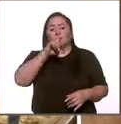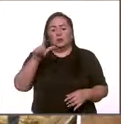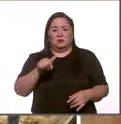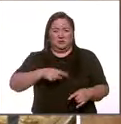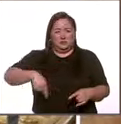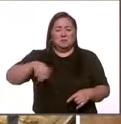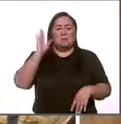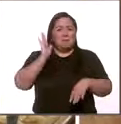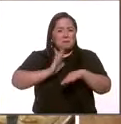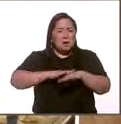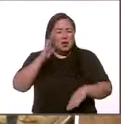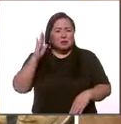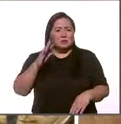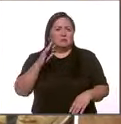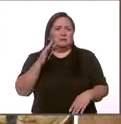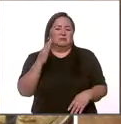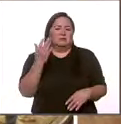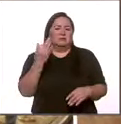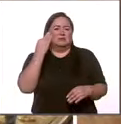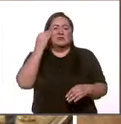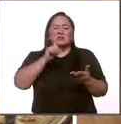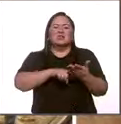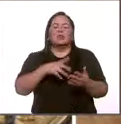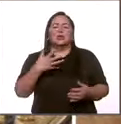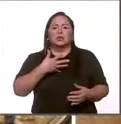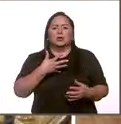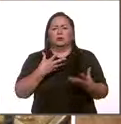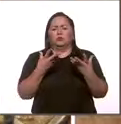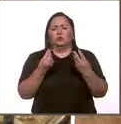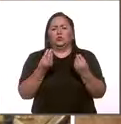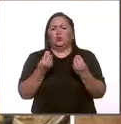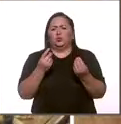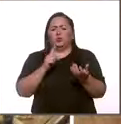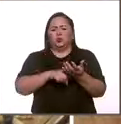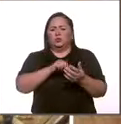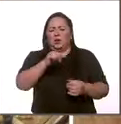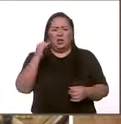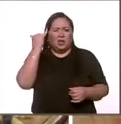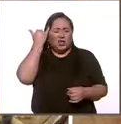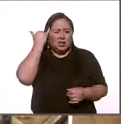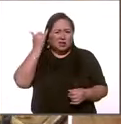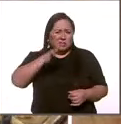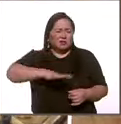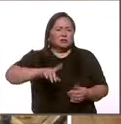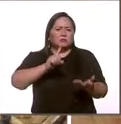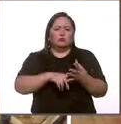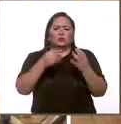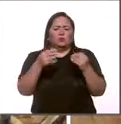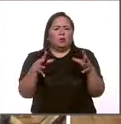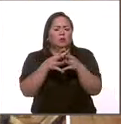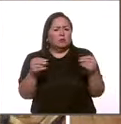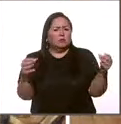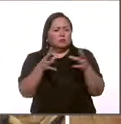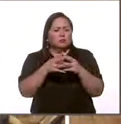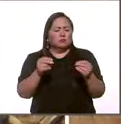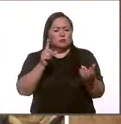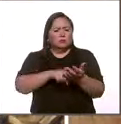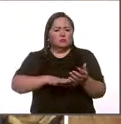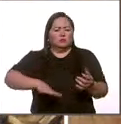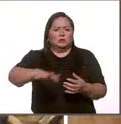aún más dilatadas que poseían infinidad de tribus de indios que han desaparecido de la